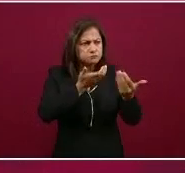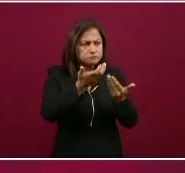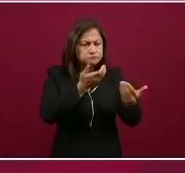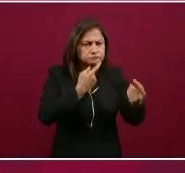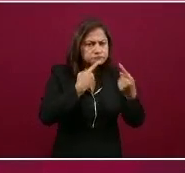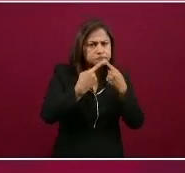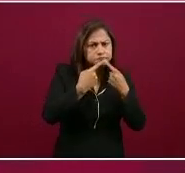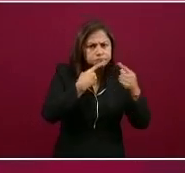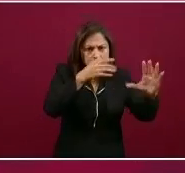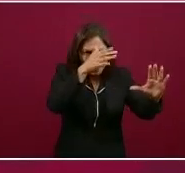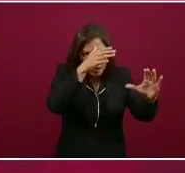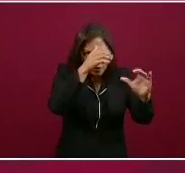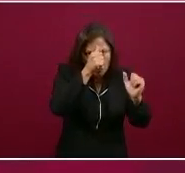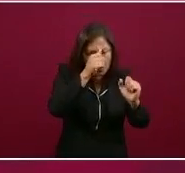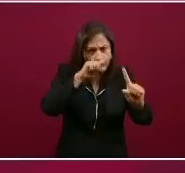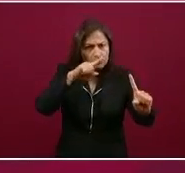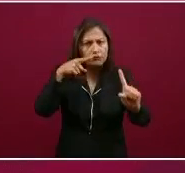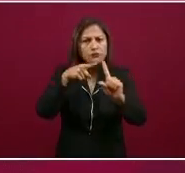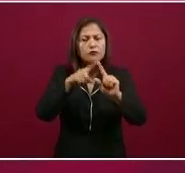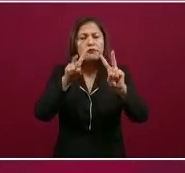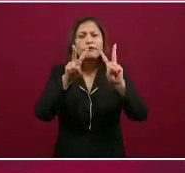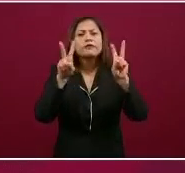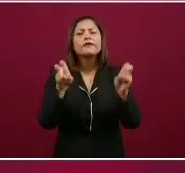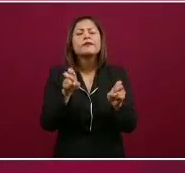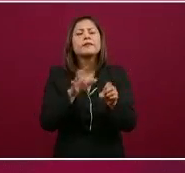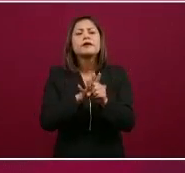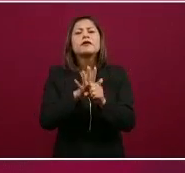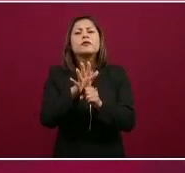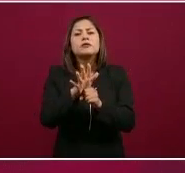impuestos a los